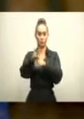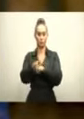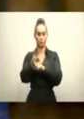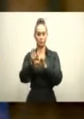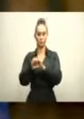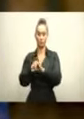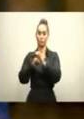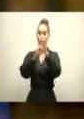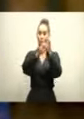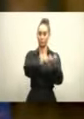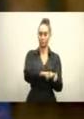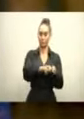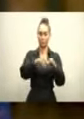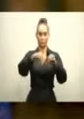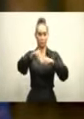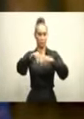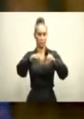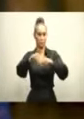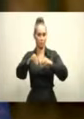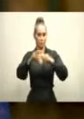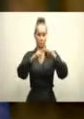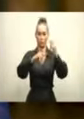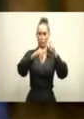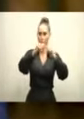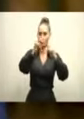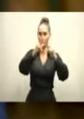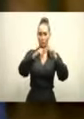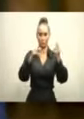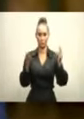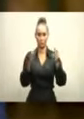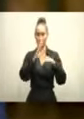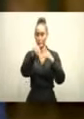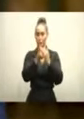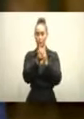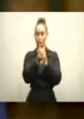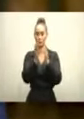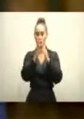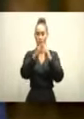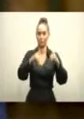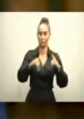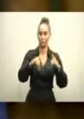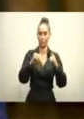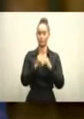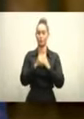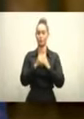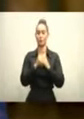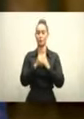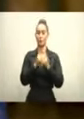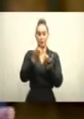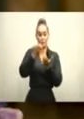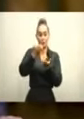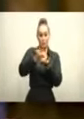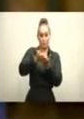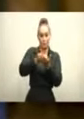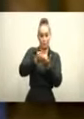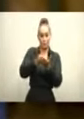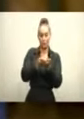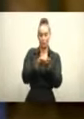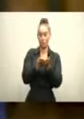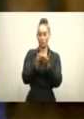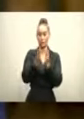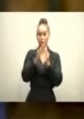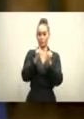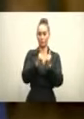transporte, comercio, construcción y manufactura local. La economía ha sufrido una importante